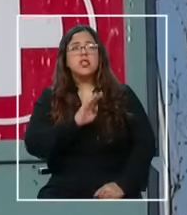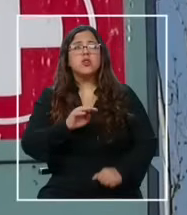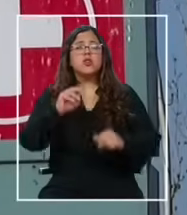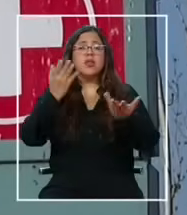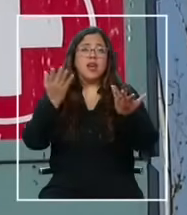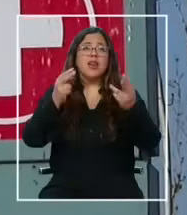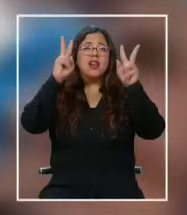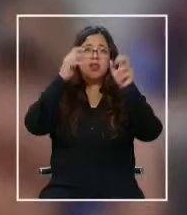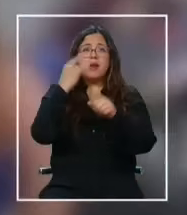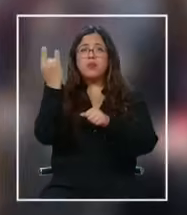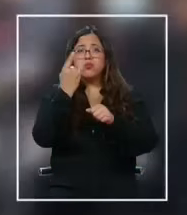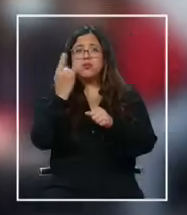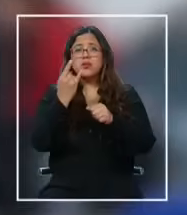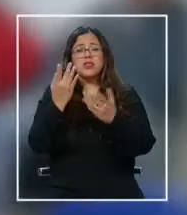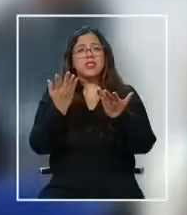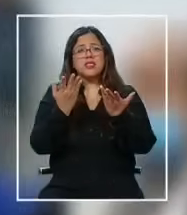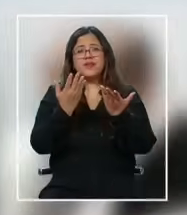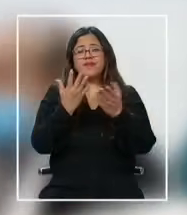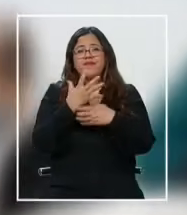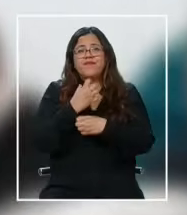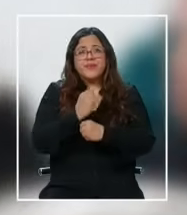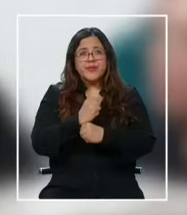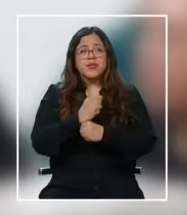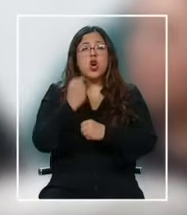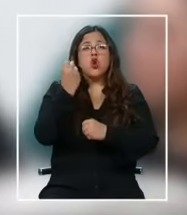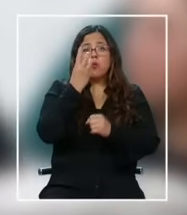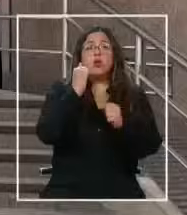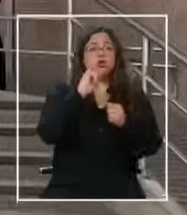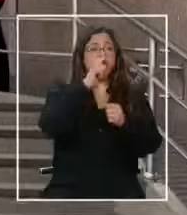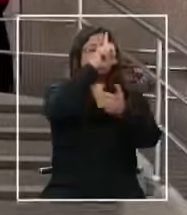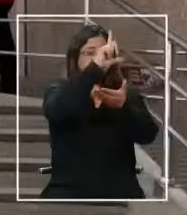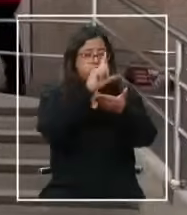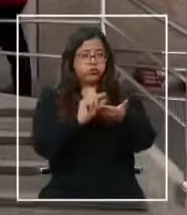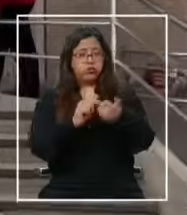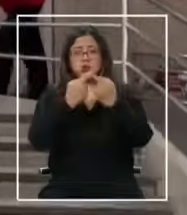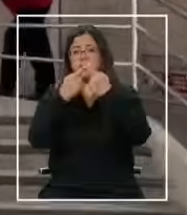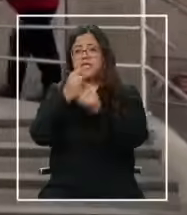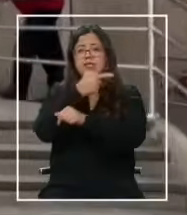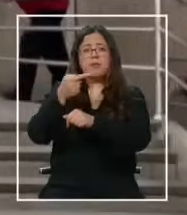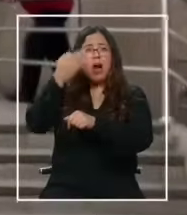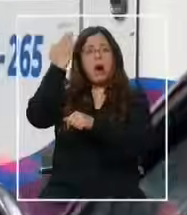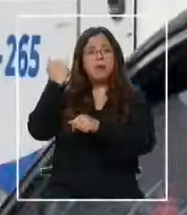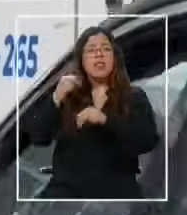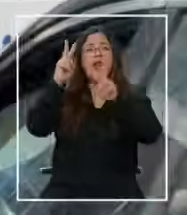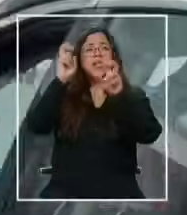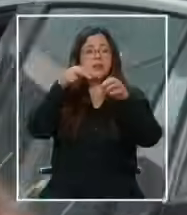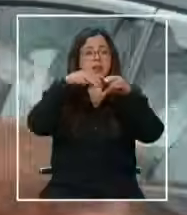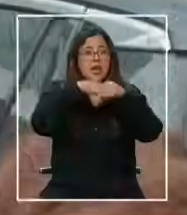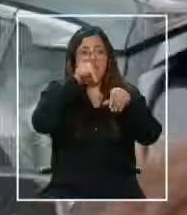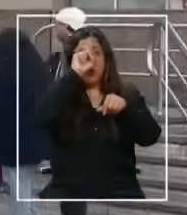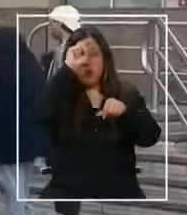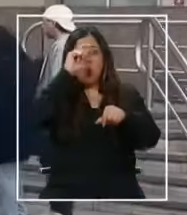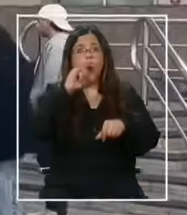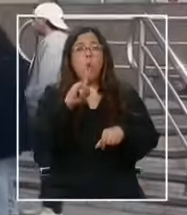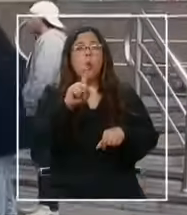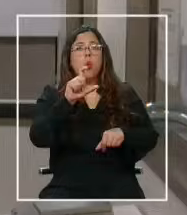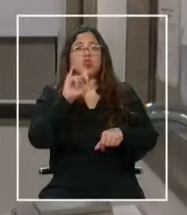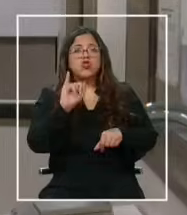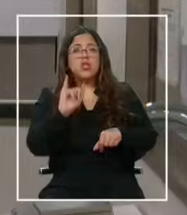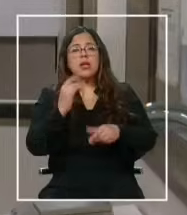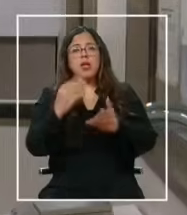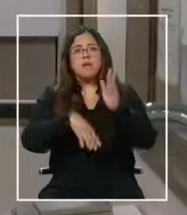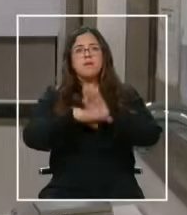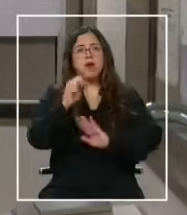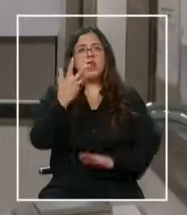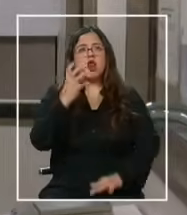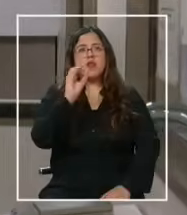asistencial seguirá tensionada si bien los números han disminuido respecto a la semana pasada la ocupación de camas críticas sigue sobre